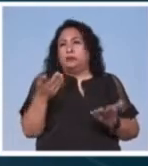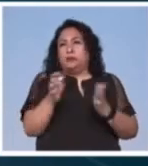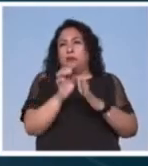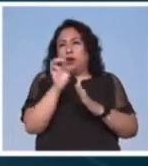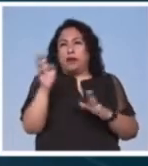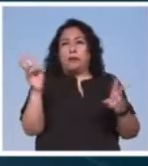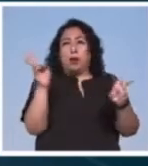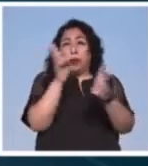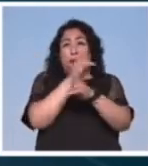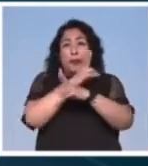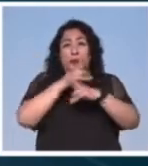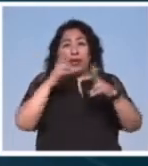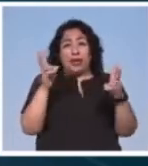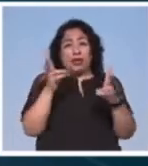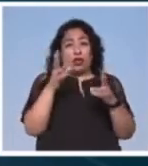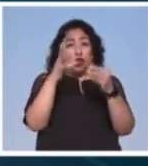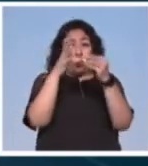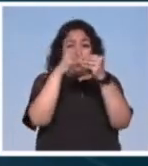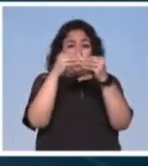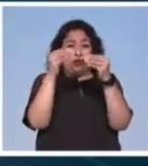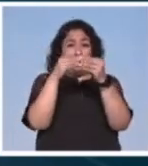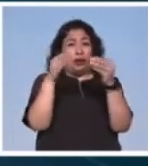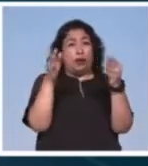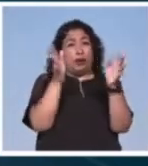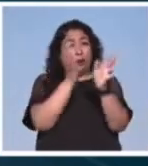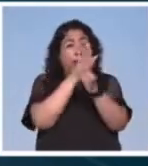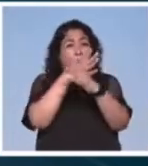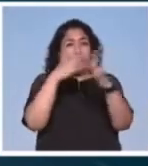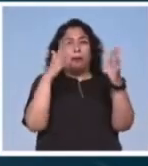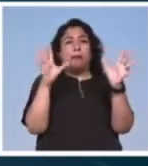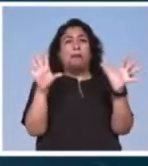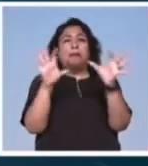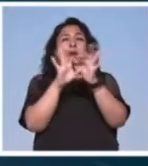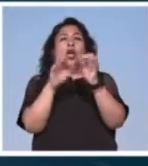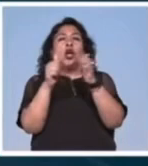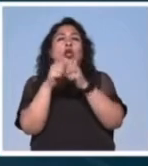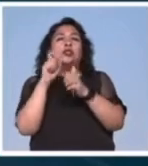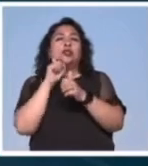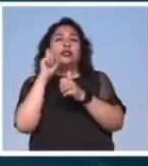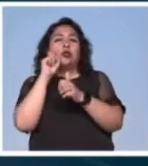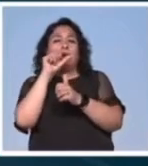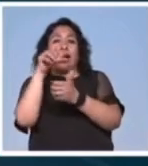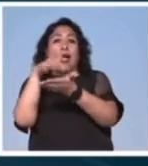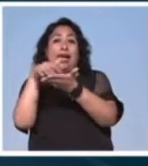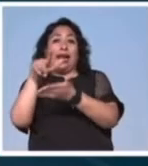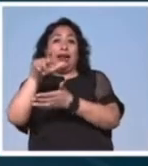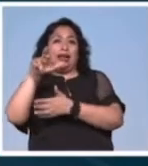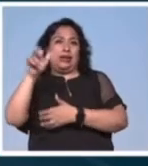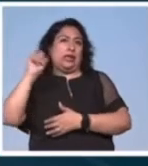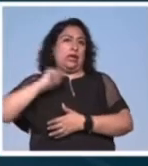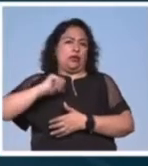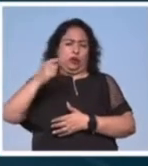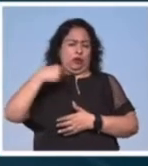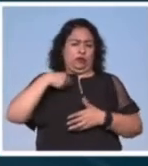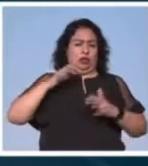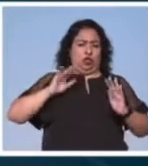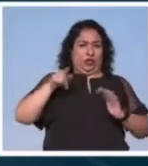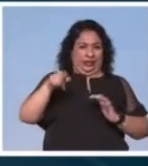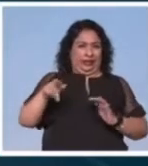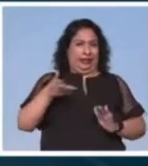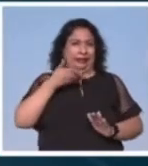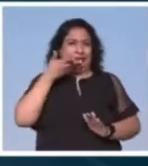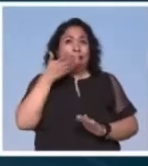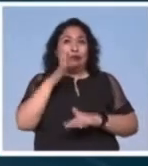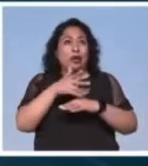el viento moviendo los frutos es una alegoría sexual para la lírica, no para mí, sino para la lírica antigua, ¿no? En ese sentido, por eso es